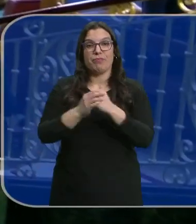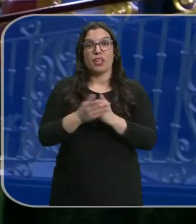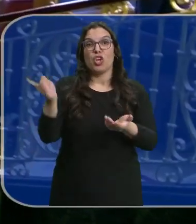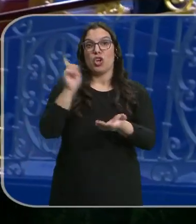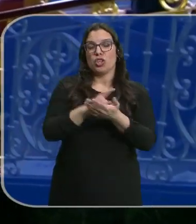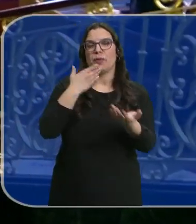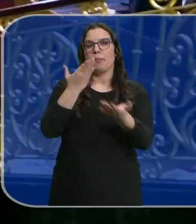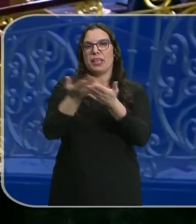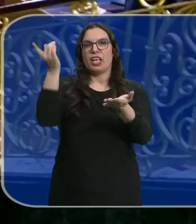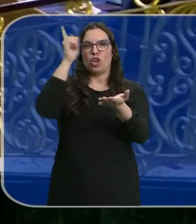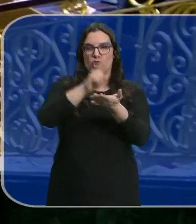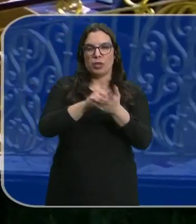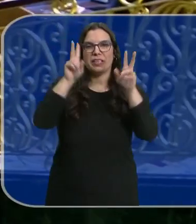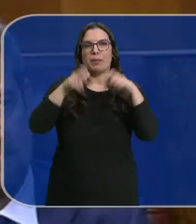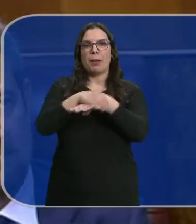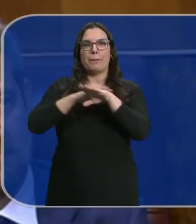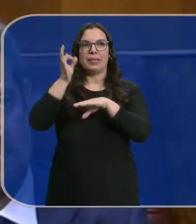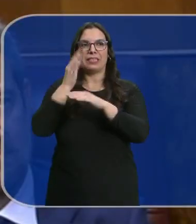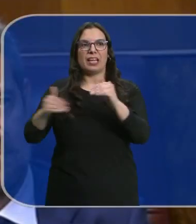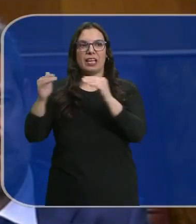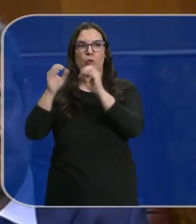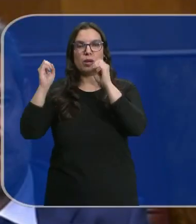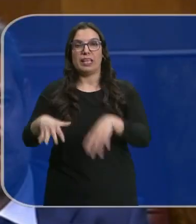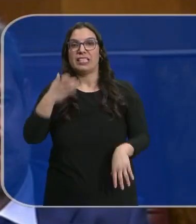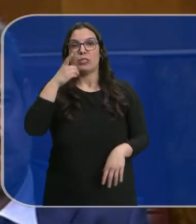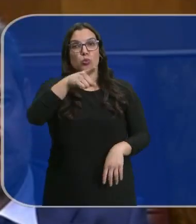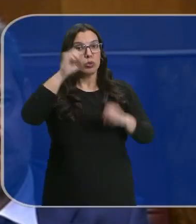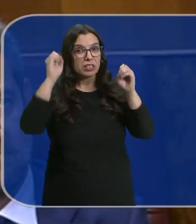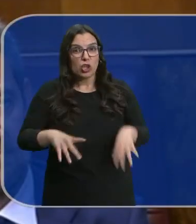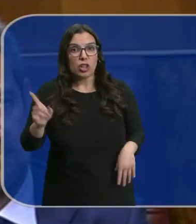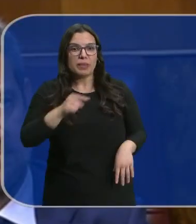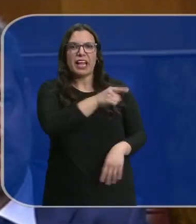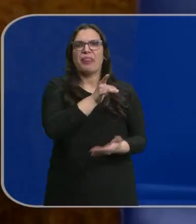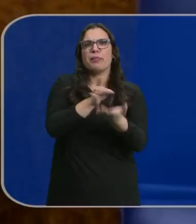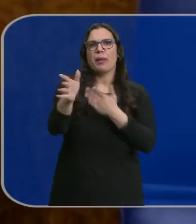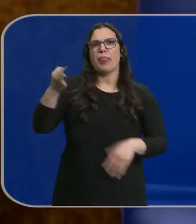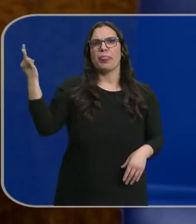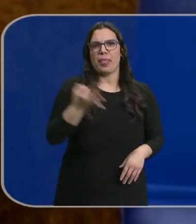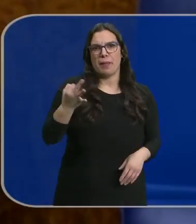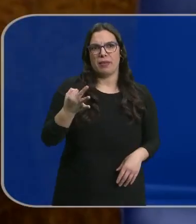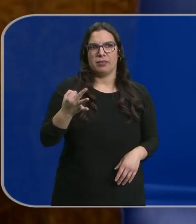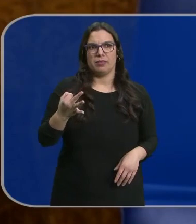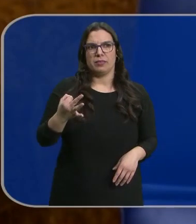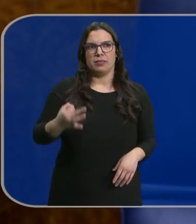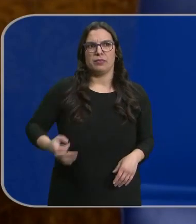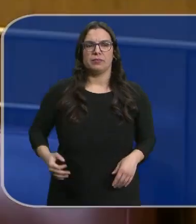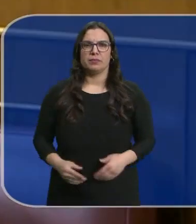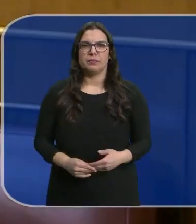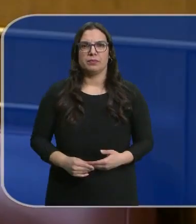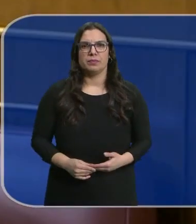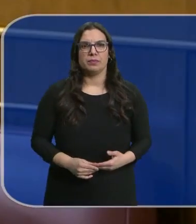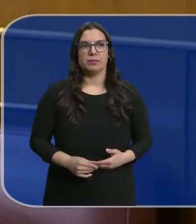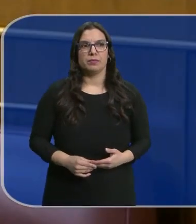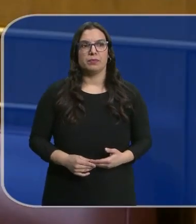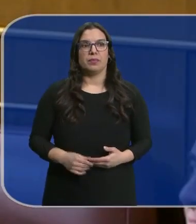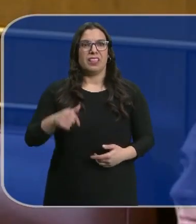ha escuchado esta petición acerca de Irene Montero. Si no dimite usted ya, tiene que cesarla el máximo responsable de este desaguisado. Aquí